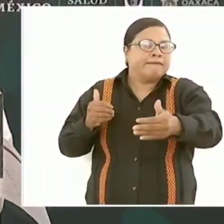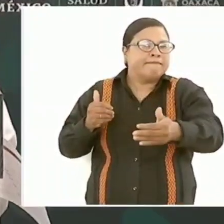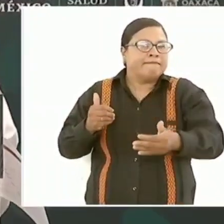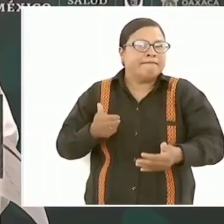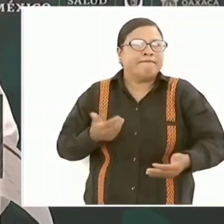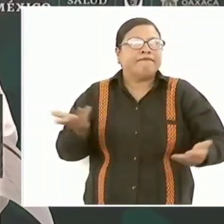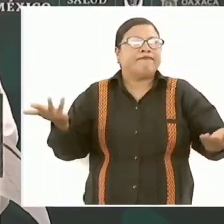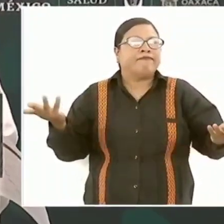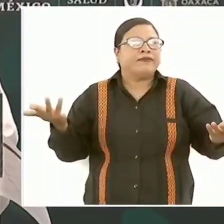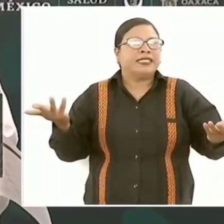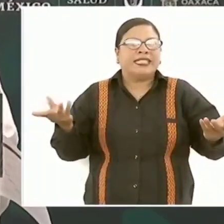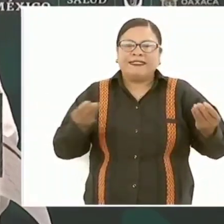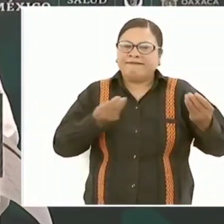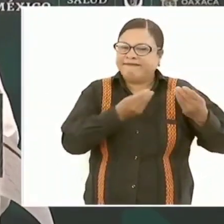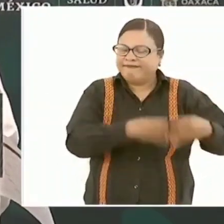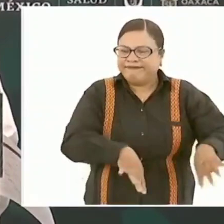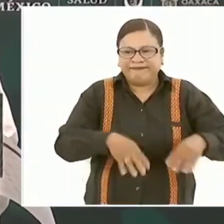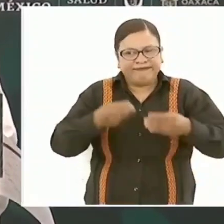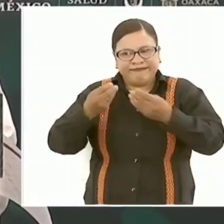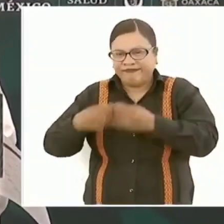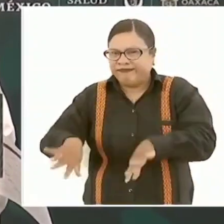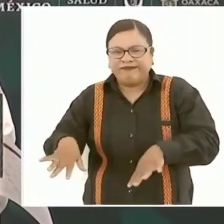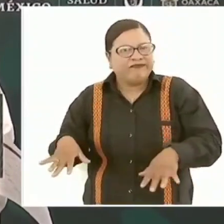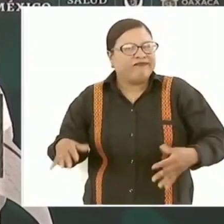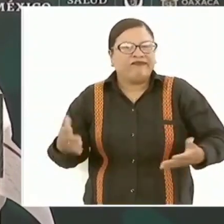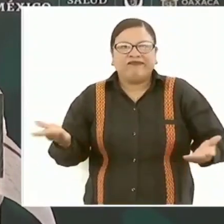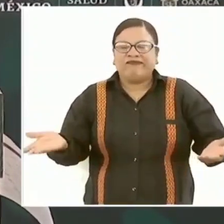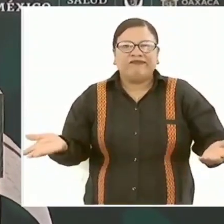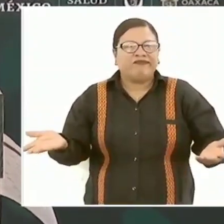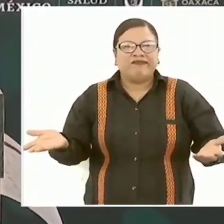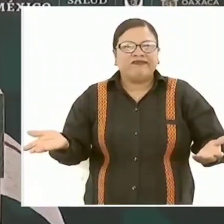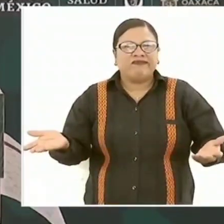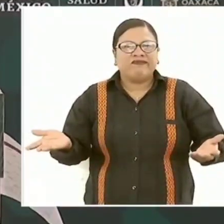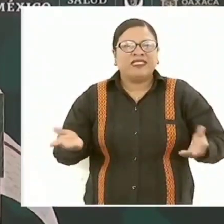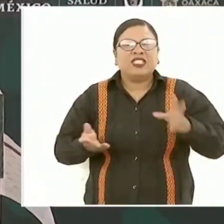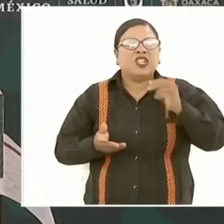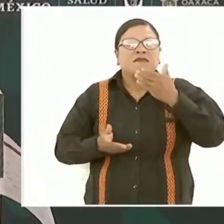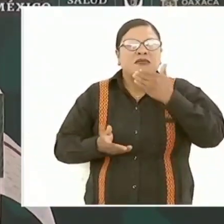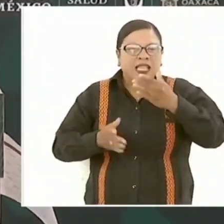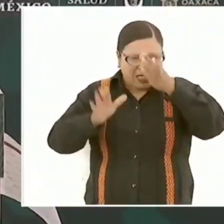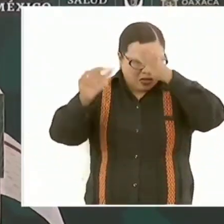se echaron a perder muchas cosas y a veces las organizaciones